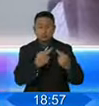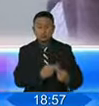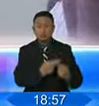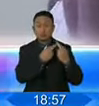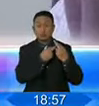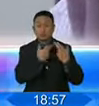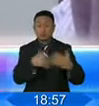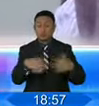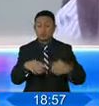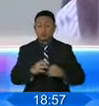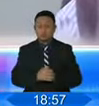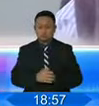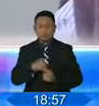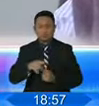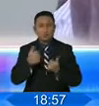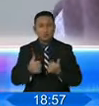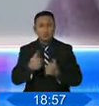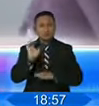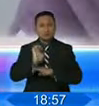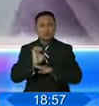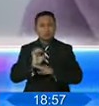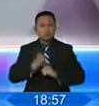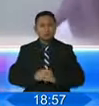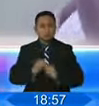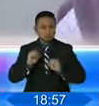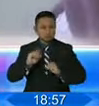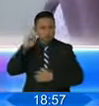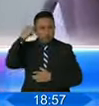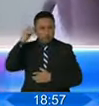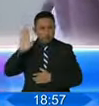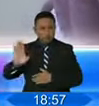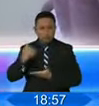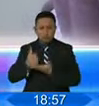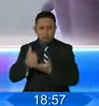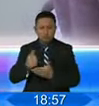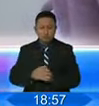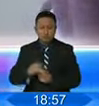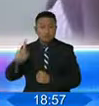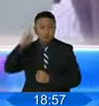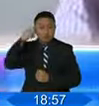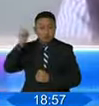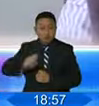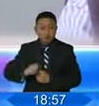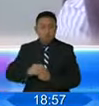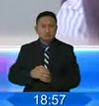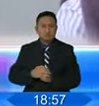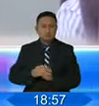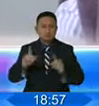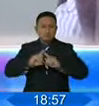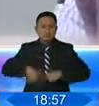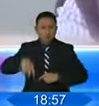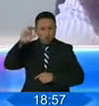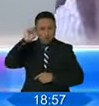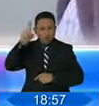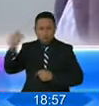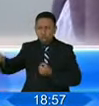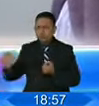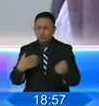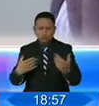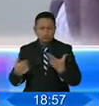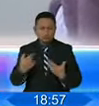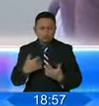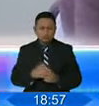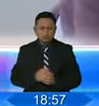nunca. Y esto es bueno para el país. Y esto es bueno para el gobierno, porque un gobierno necesita escuchar voces diferentes, notas